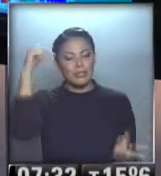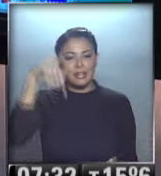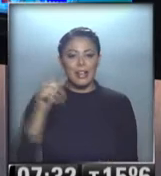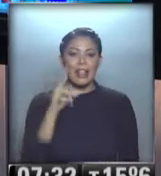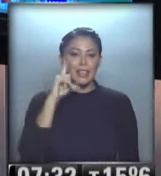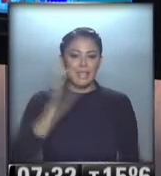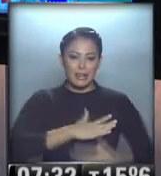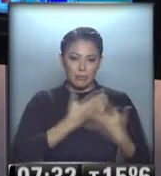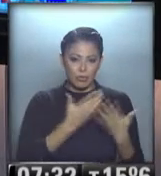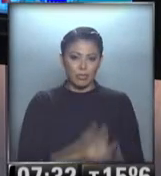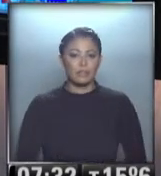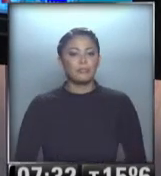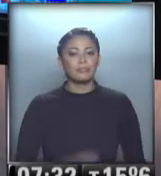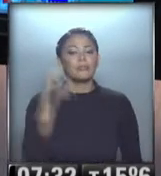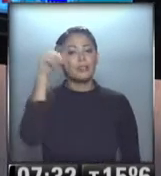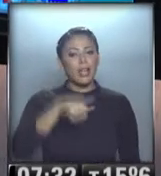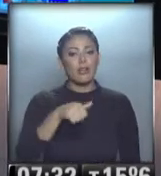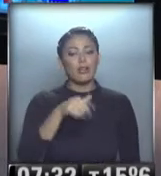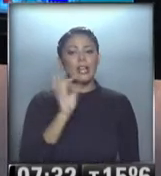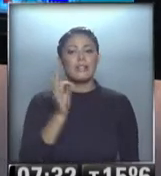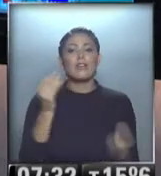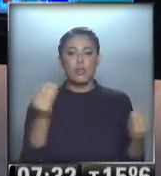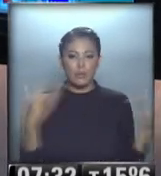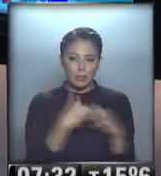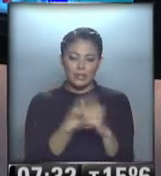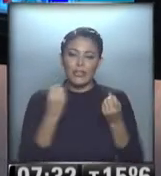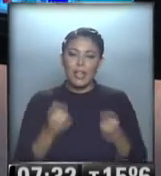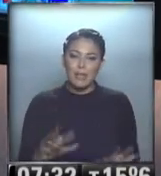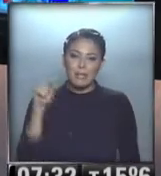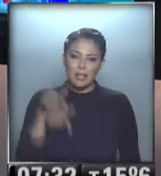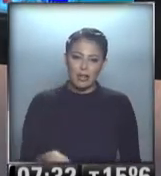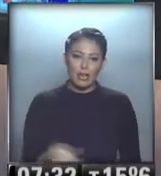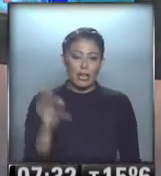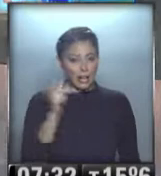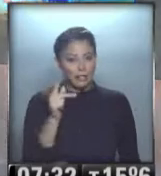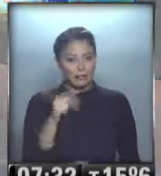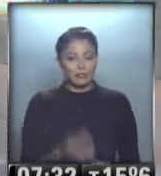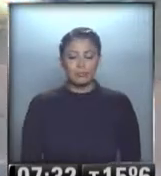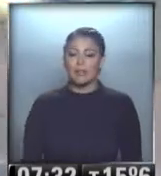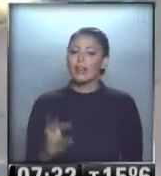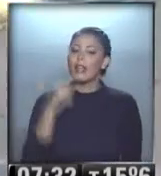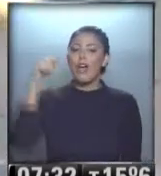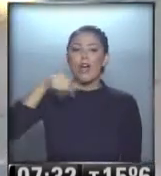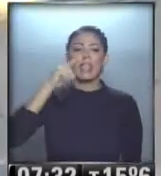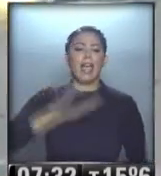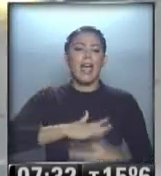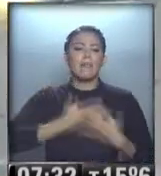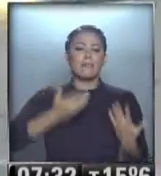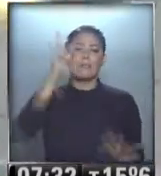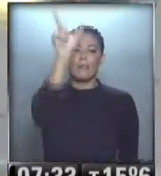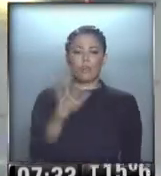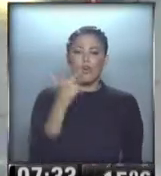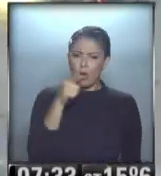los Enamorados. Vamos a conocer el tránsito para comenzar en la mañana, Cari. En el Día del Amor, Hugo Palamara,